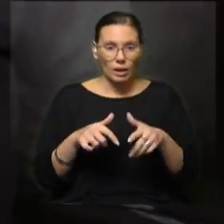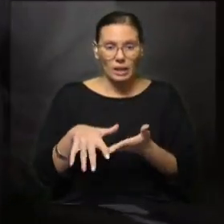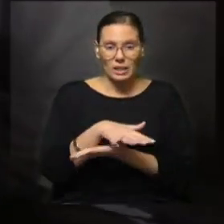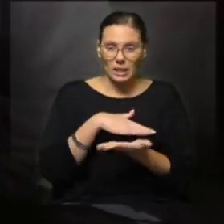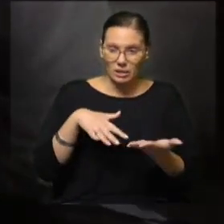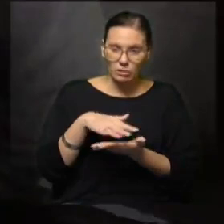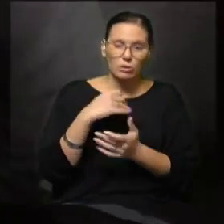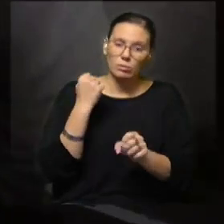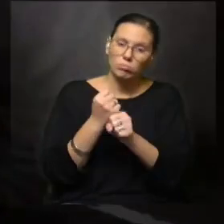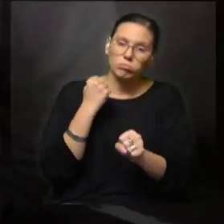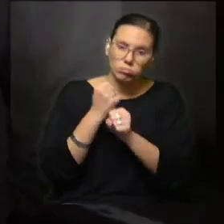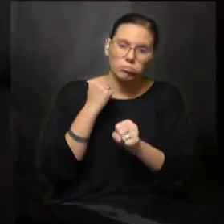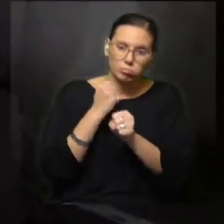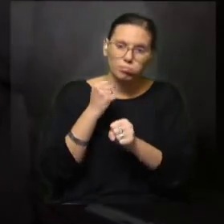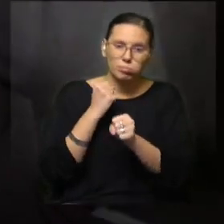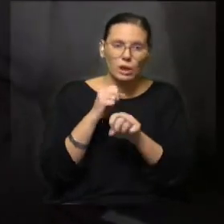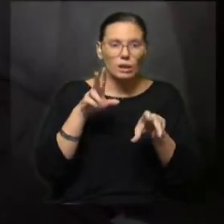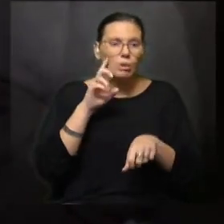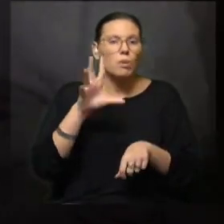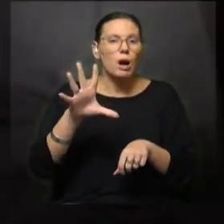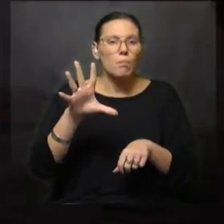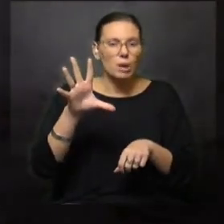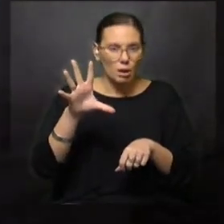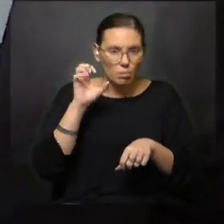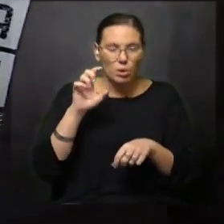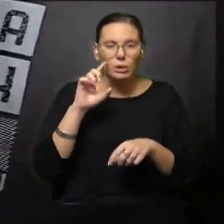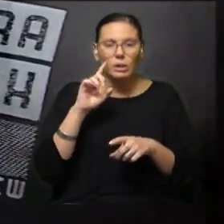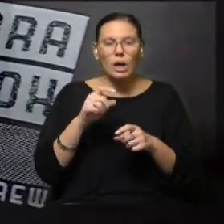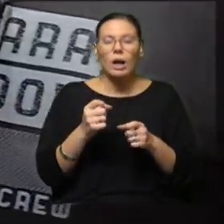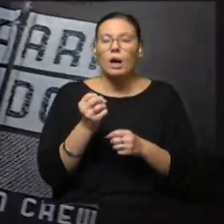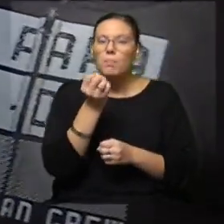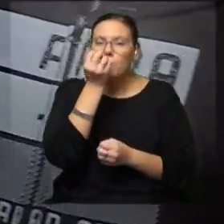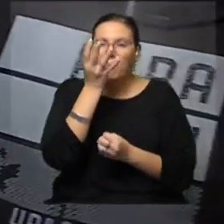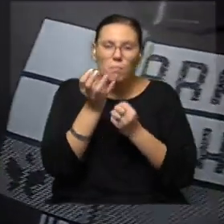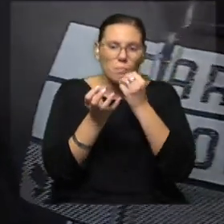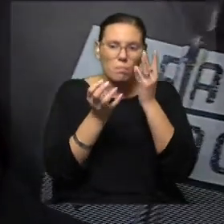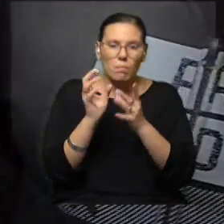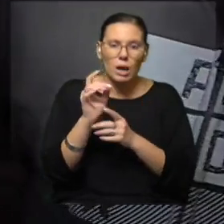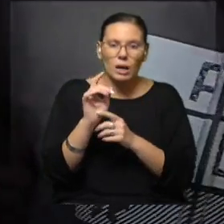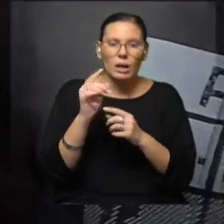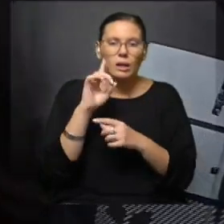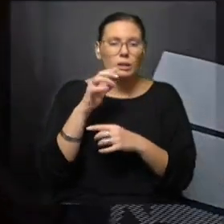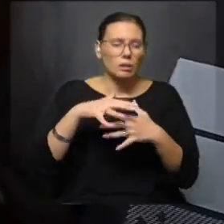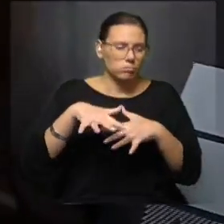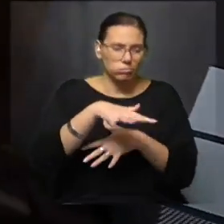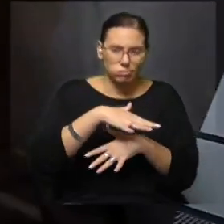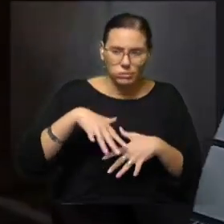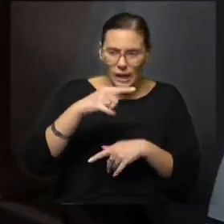territorio se ha venido trabajando todo el tema de la memoria, se han plantado margaritas a lo largo de todo el territorio,